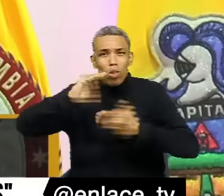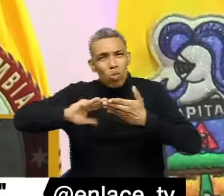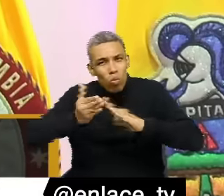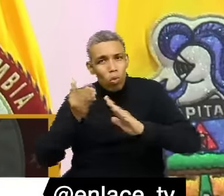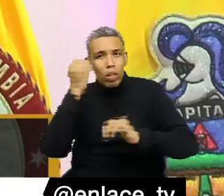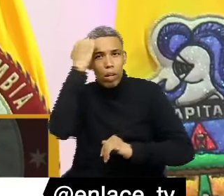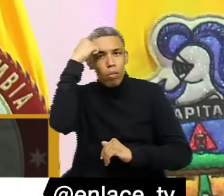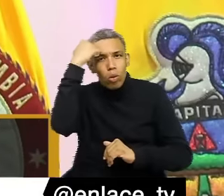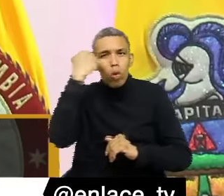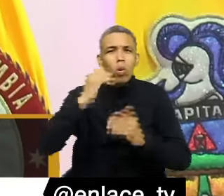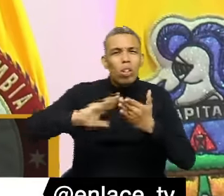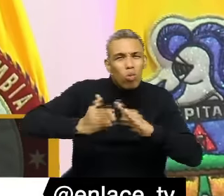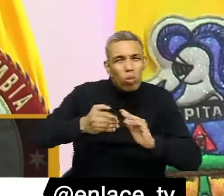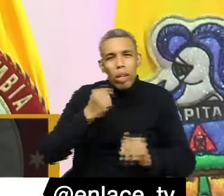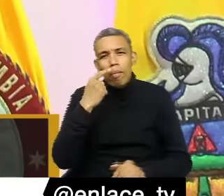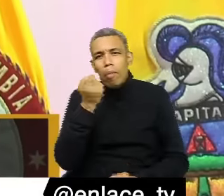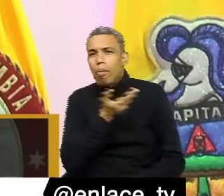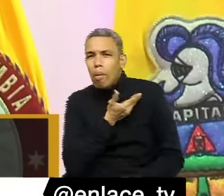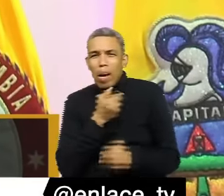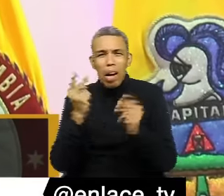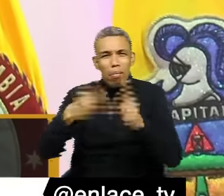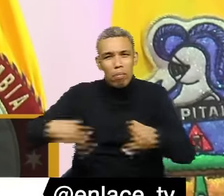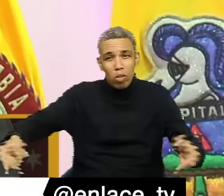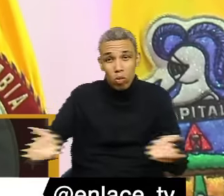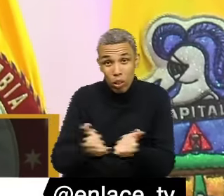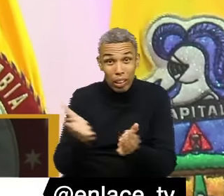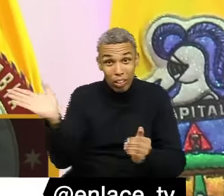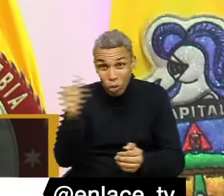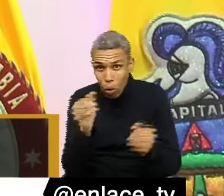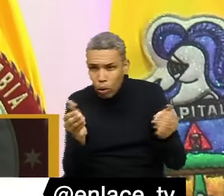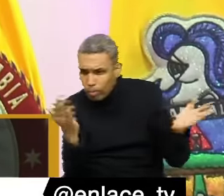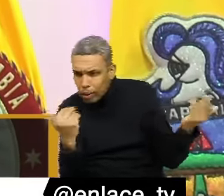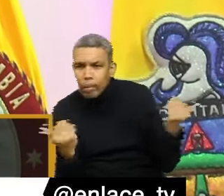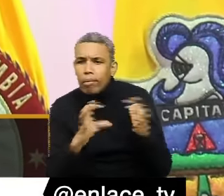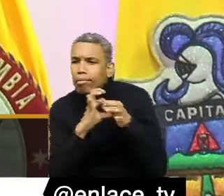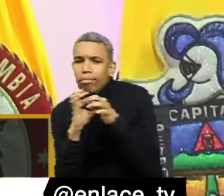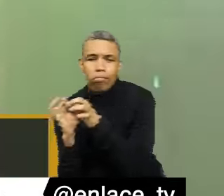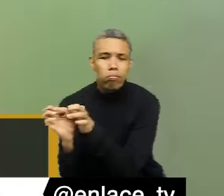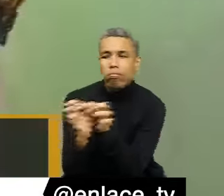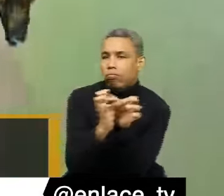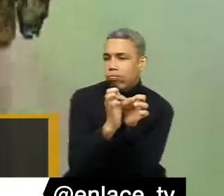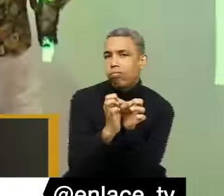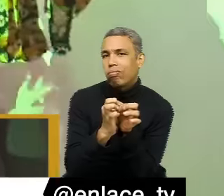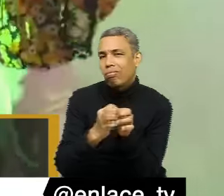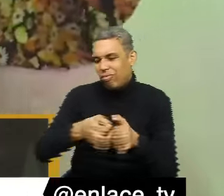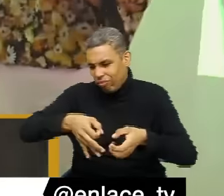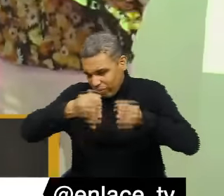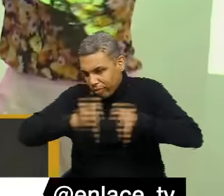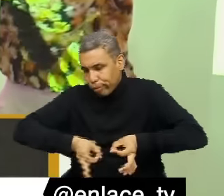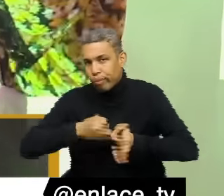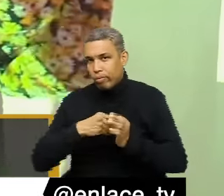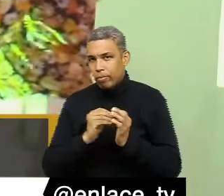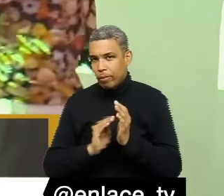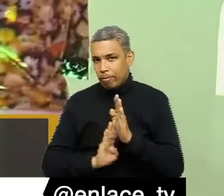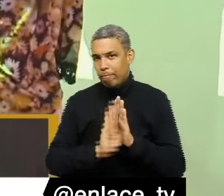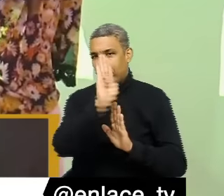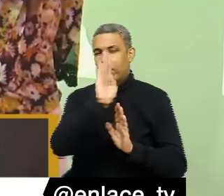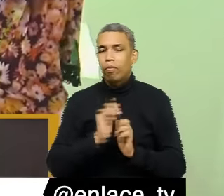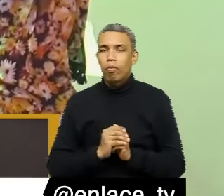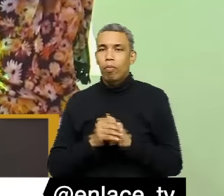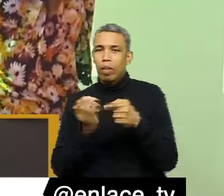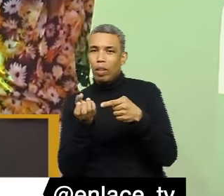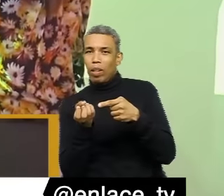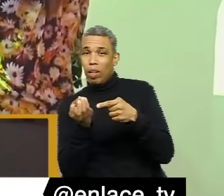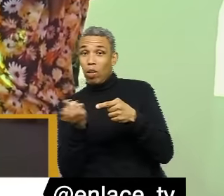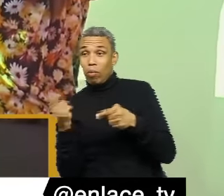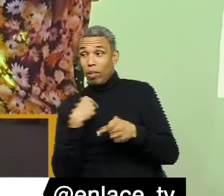padres de familia y nuestros queridos estudiantes para que sean cada día mejores. Aunque dice que se cumplió la meta en la normal